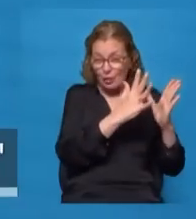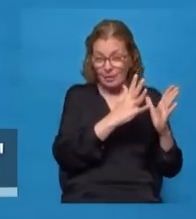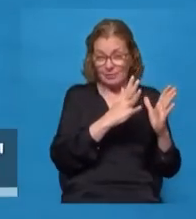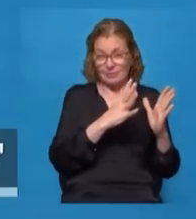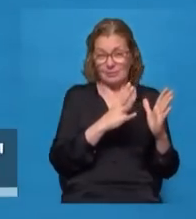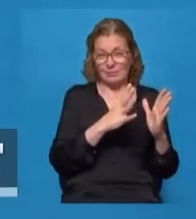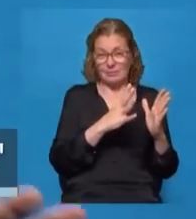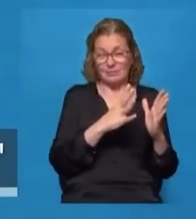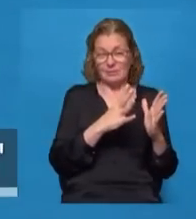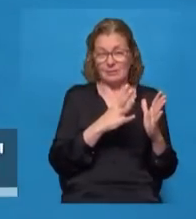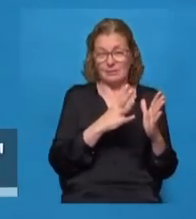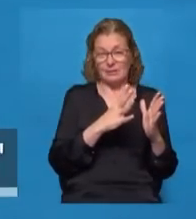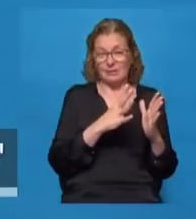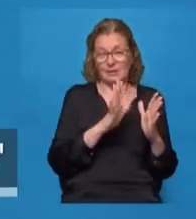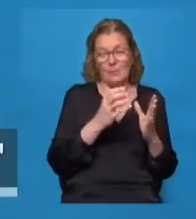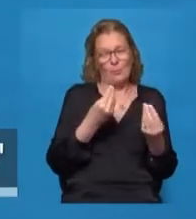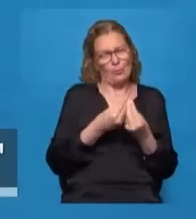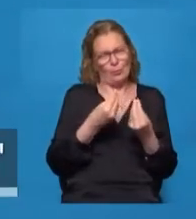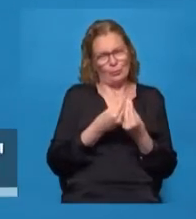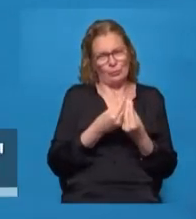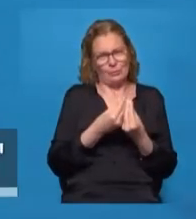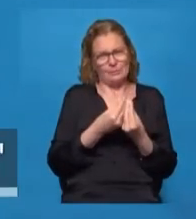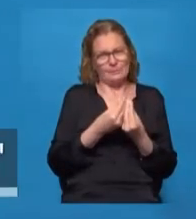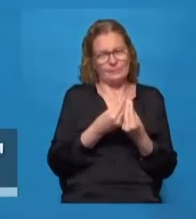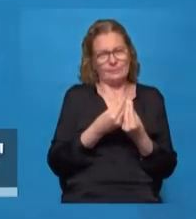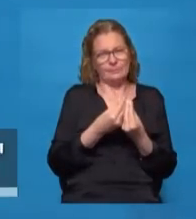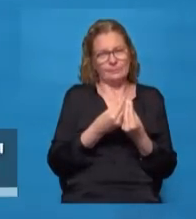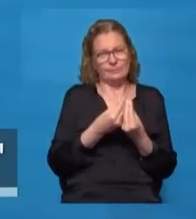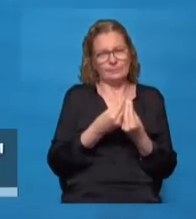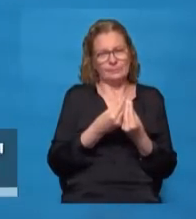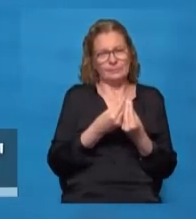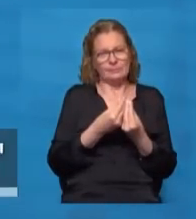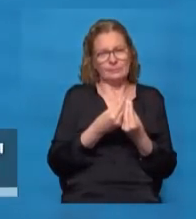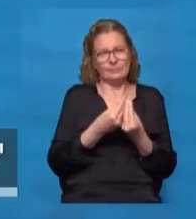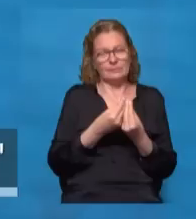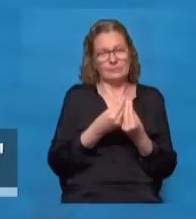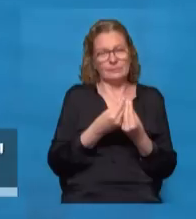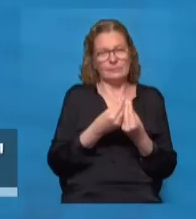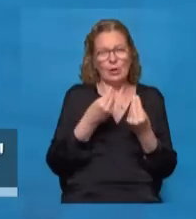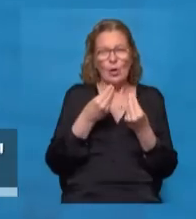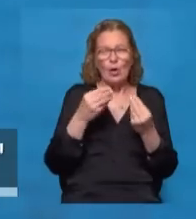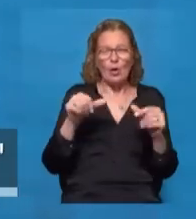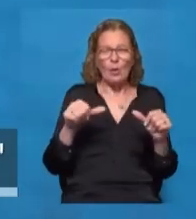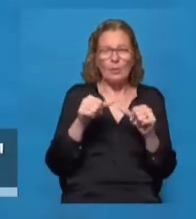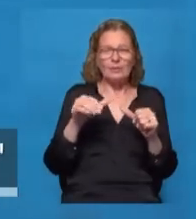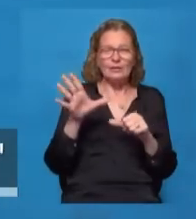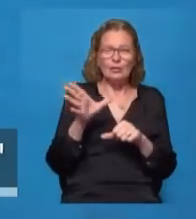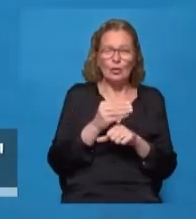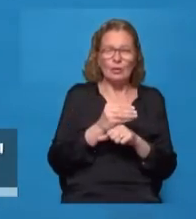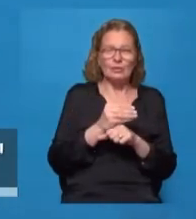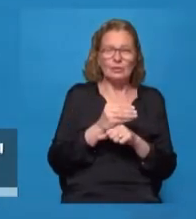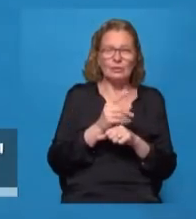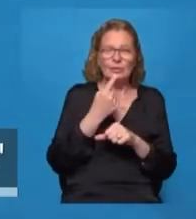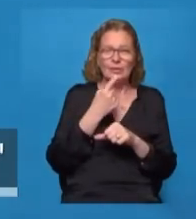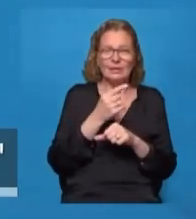que totalmente desmesurada no Y cómo se hace cómo se hizo todo eso sin